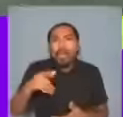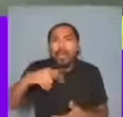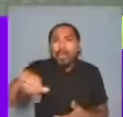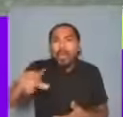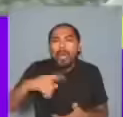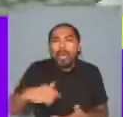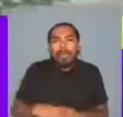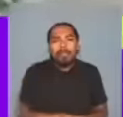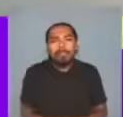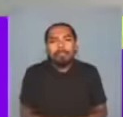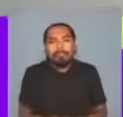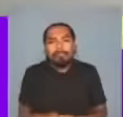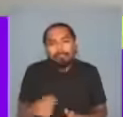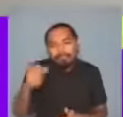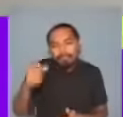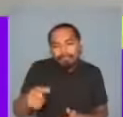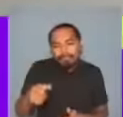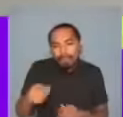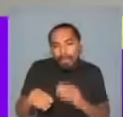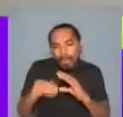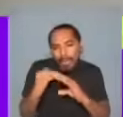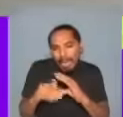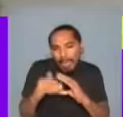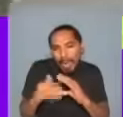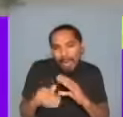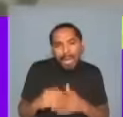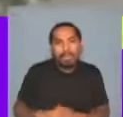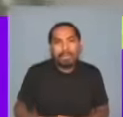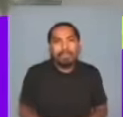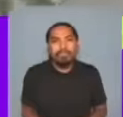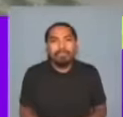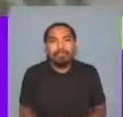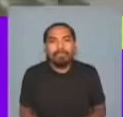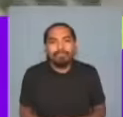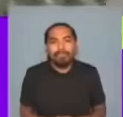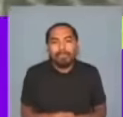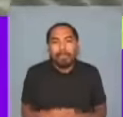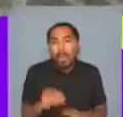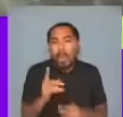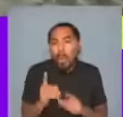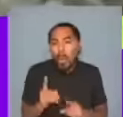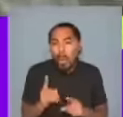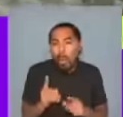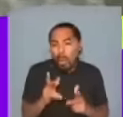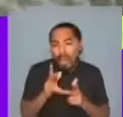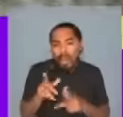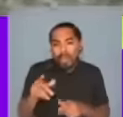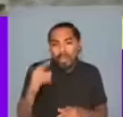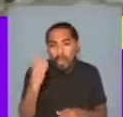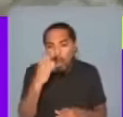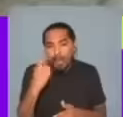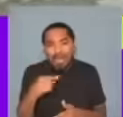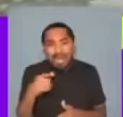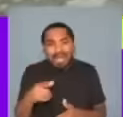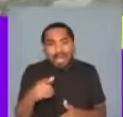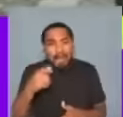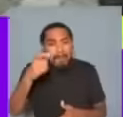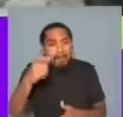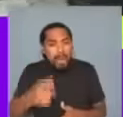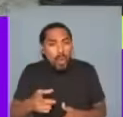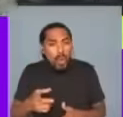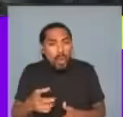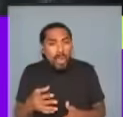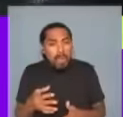hacían a través del WhatsApp en la radio. Como vos decís, Omar, una persona tan solidaria y tan buena, y no es la frase